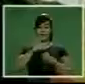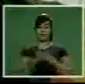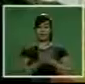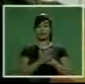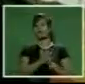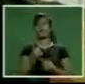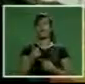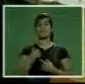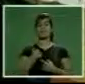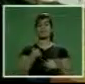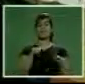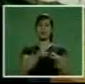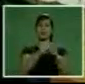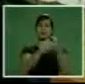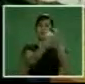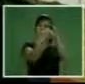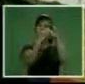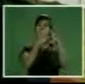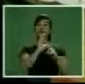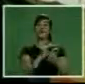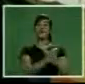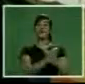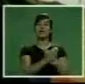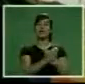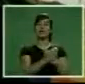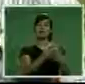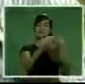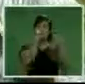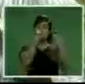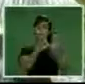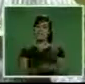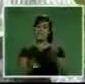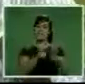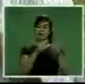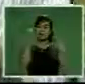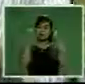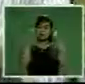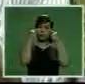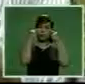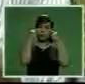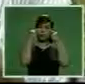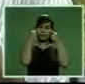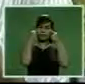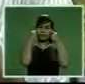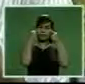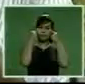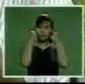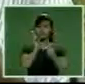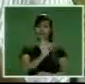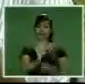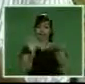nos han condicionado culturalmente, nos imponen los valores y por esa vía nosotros